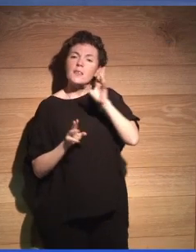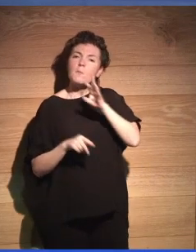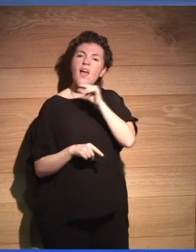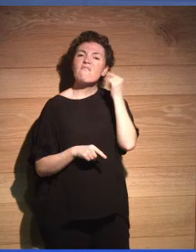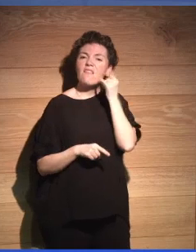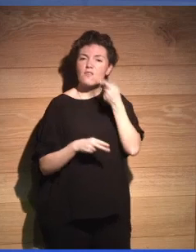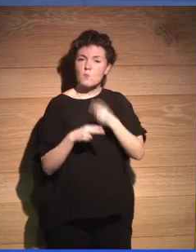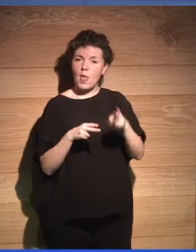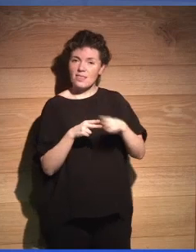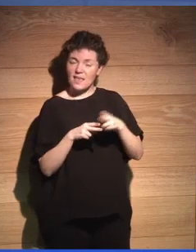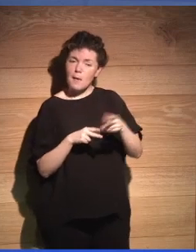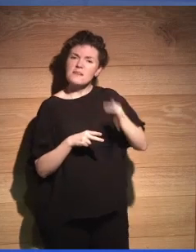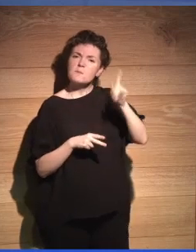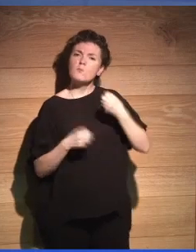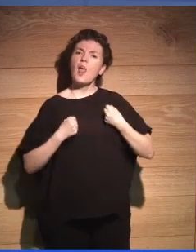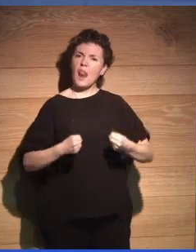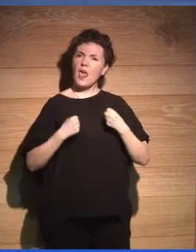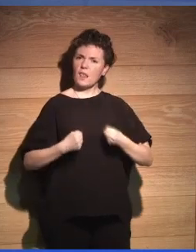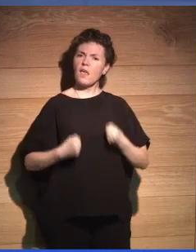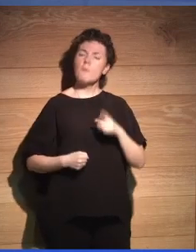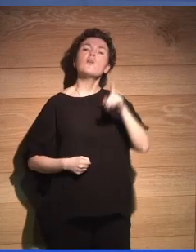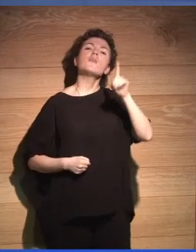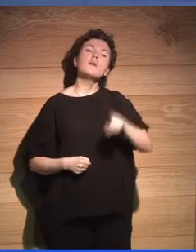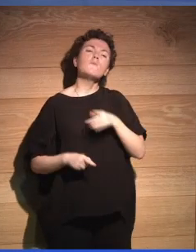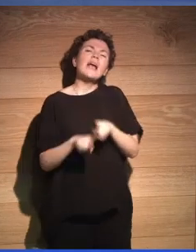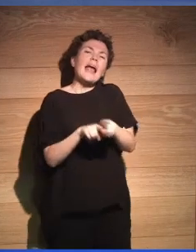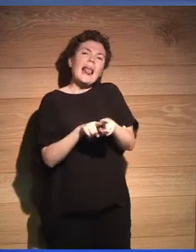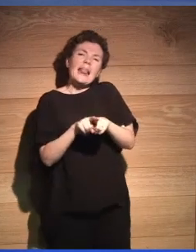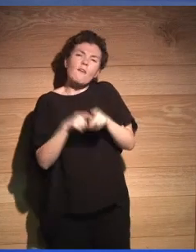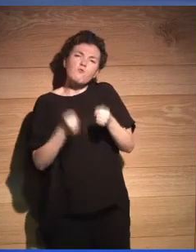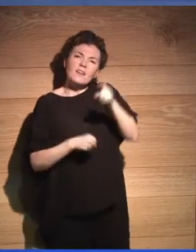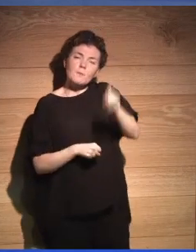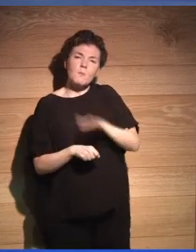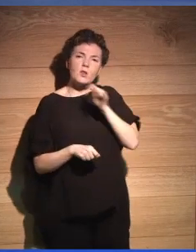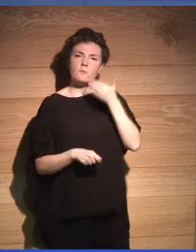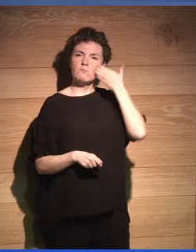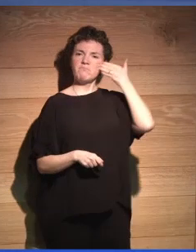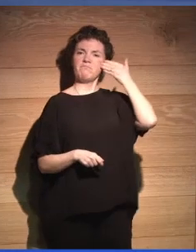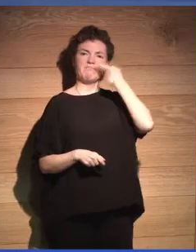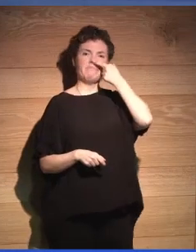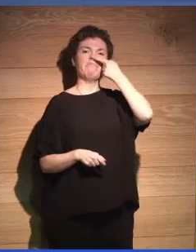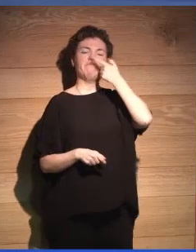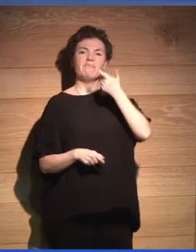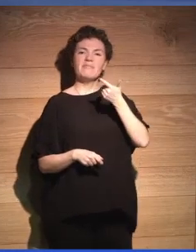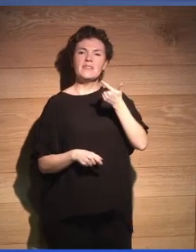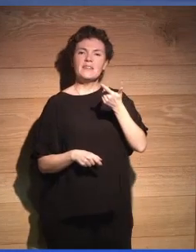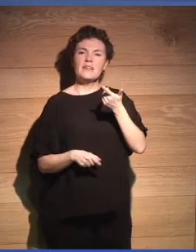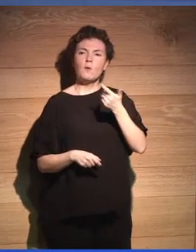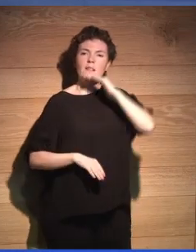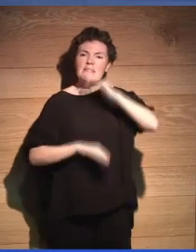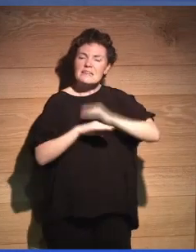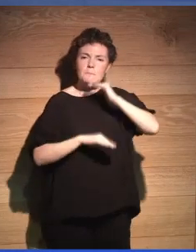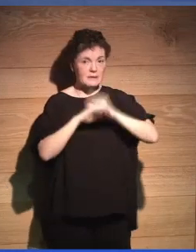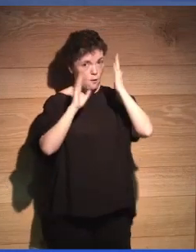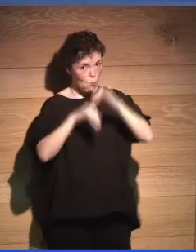habilidades políticas y su energía, pero también muy criticados por su prepotencia y su falta de